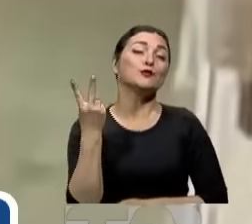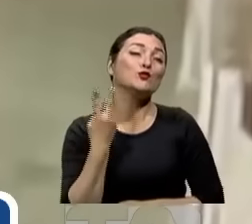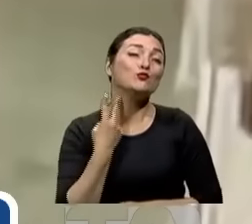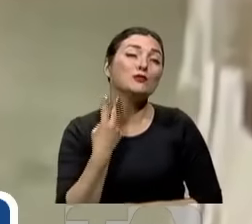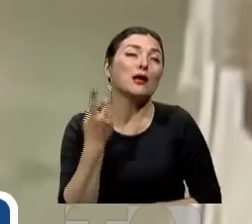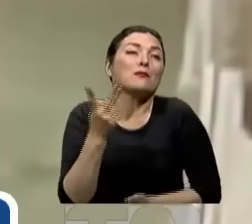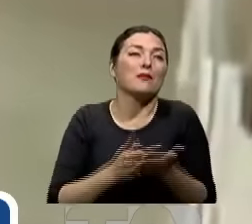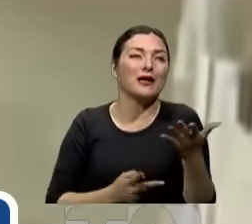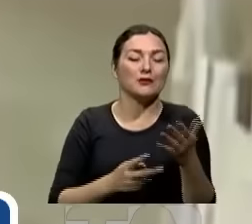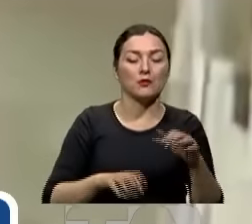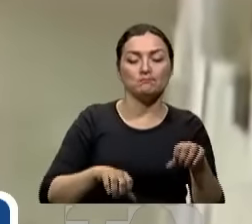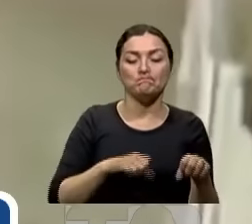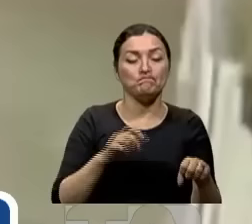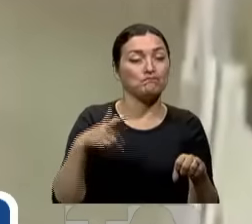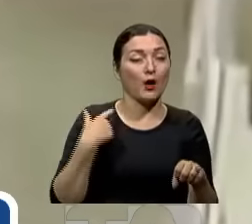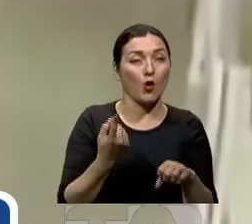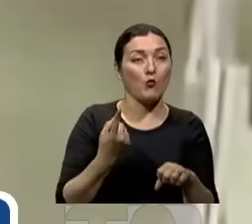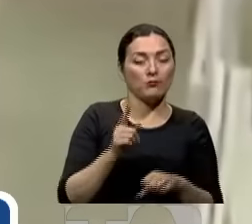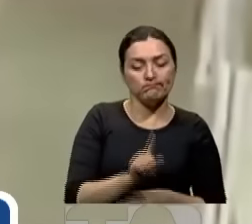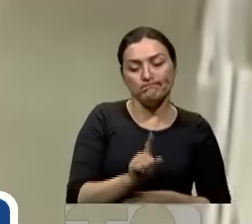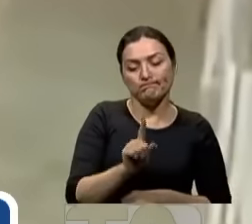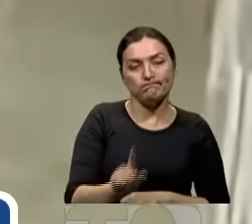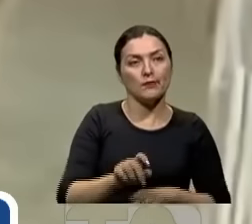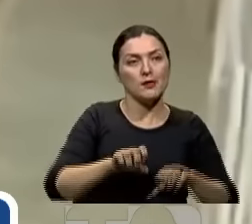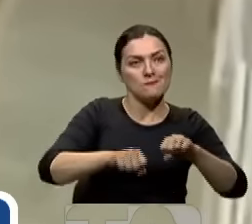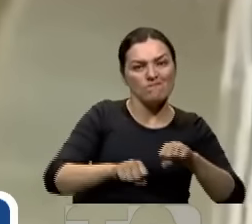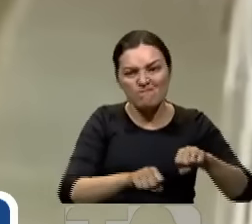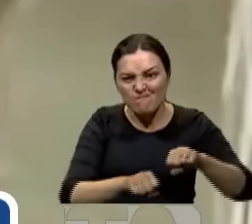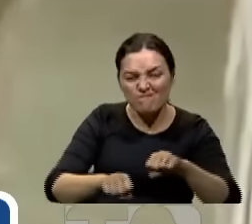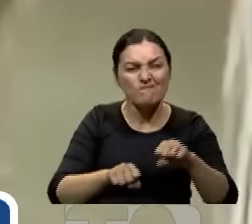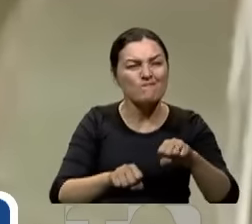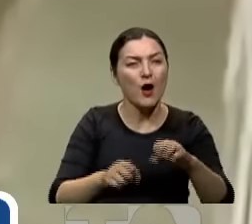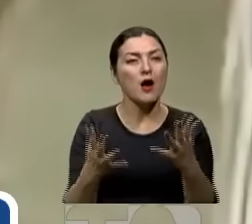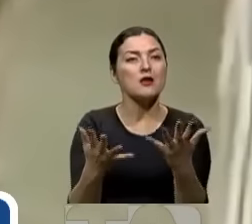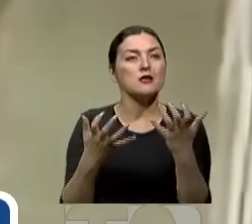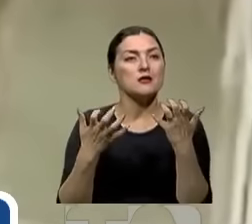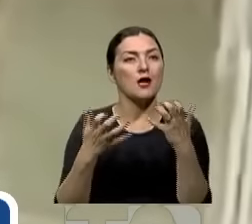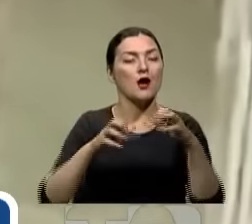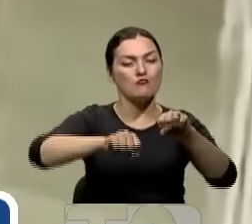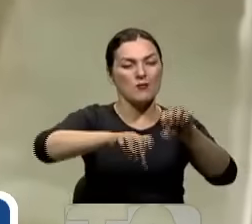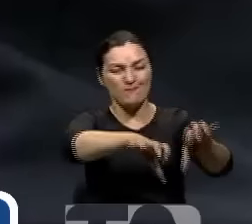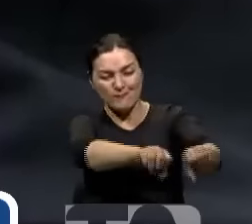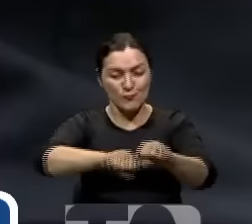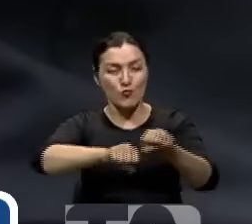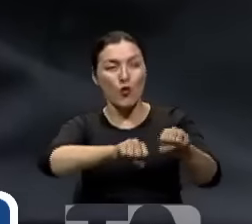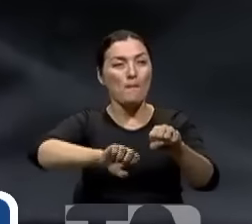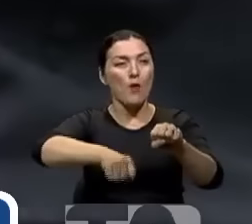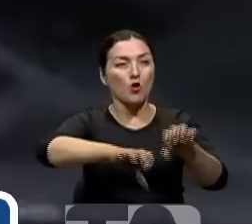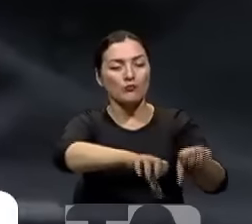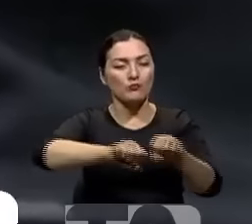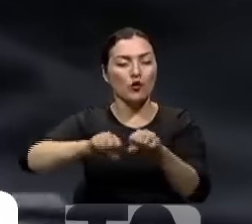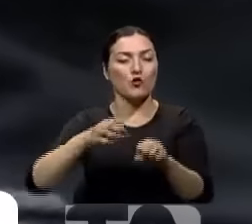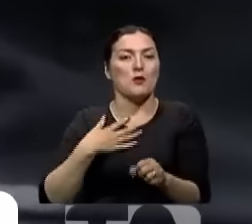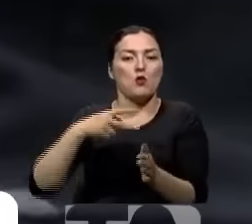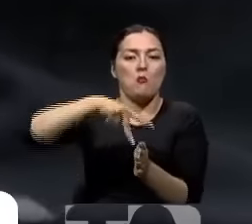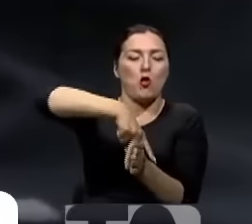regresaba a casa y fue abordado por dos delincuentes que no dudaron en arrebatarle su vehículo a la fuerza. Me hacen caer de la